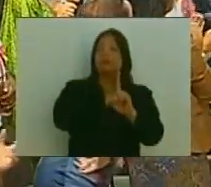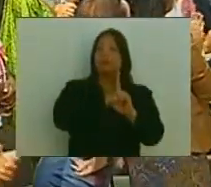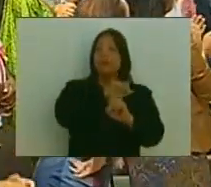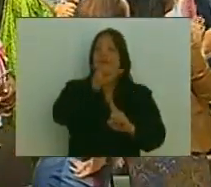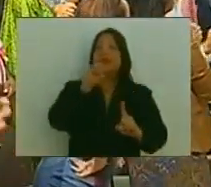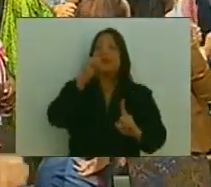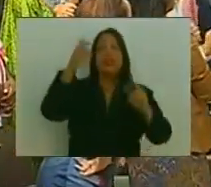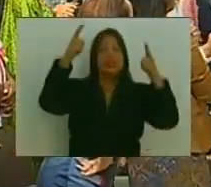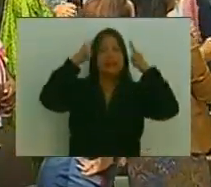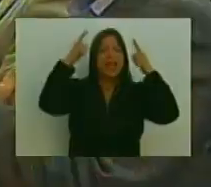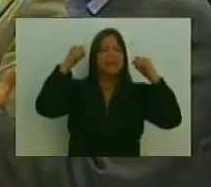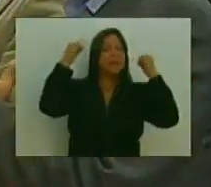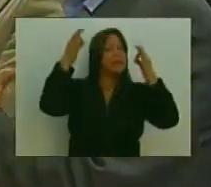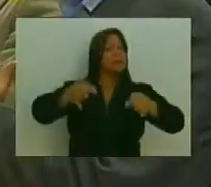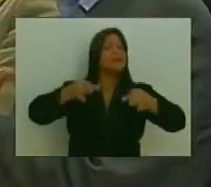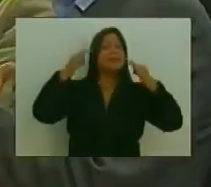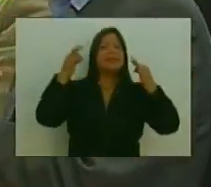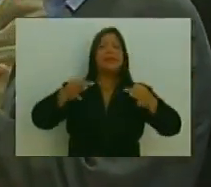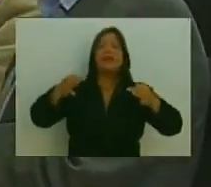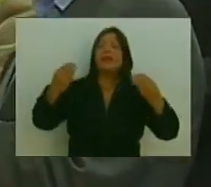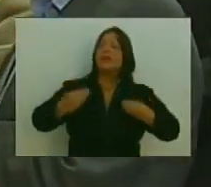porque Chávez siempre